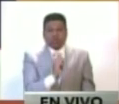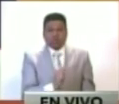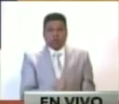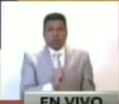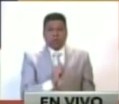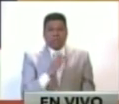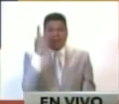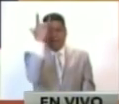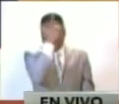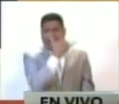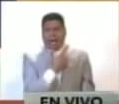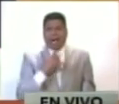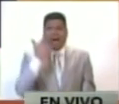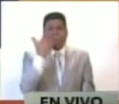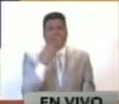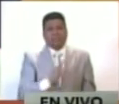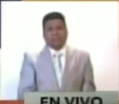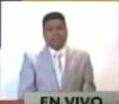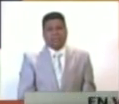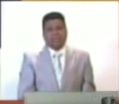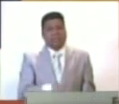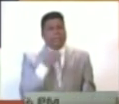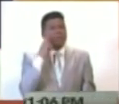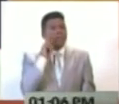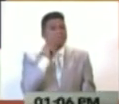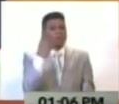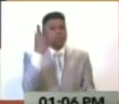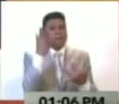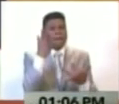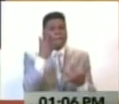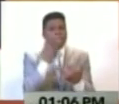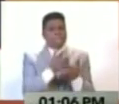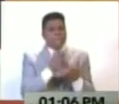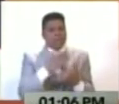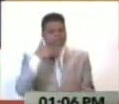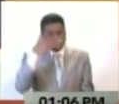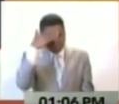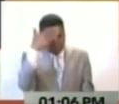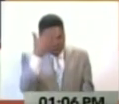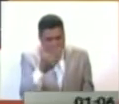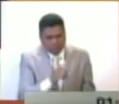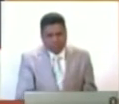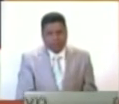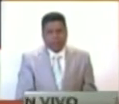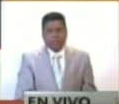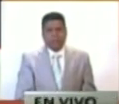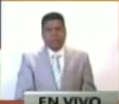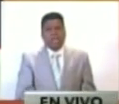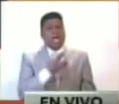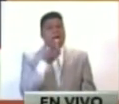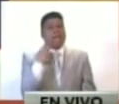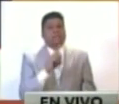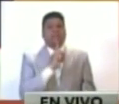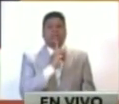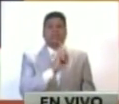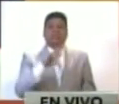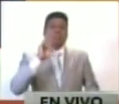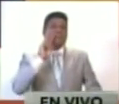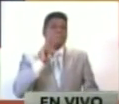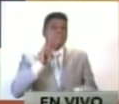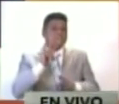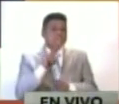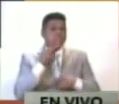primavera árabe, lo hemos visto en el Medio Oriente también. La primavera árabe, ¿qué significaba? Era el discurso que le vendieron al mundo